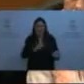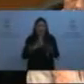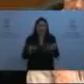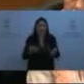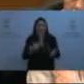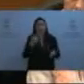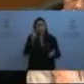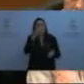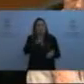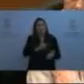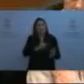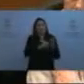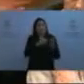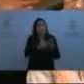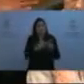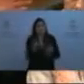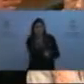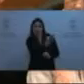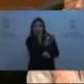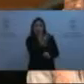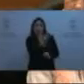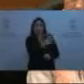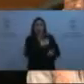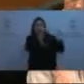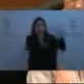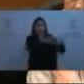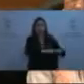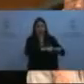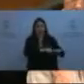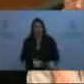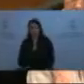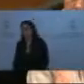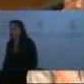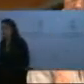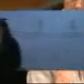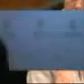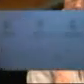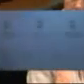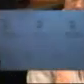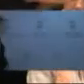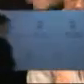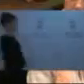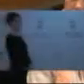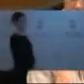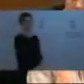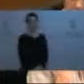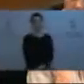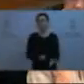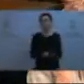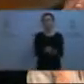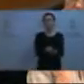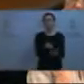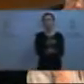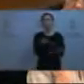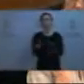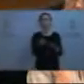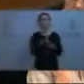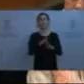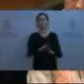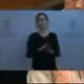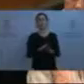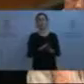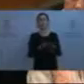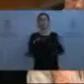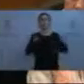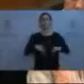también he llegado a pensar que el plan de los tres es que se caiga. Es un plan perfecto, igual yo estoy muy equivocado y ustedes van por buen camino. Se cae y digo, mire, se cayó, ¿qué vamos a hacer?